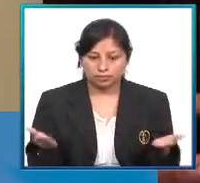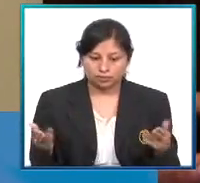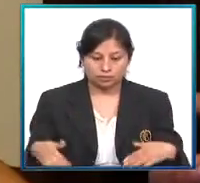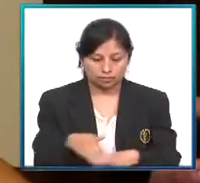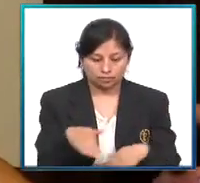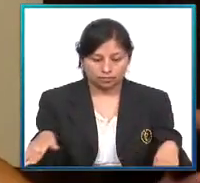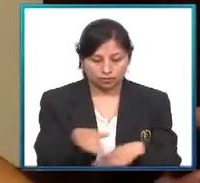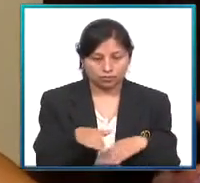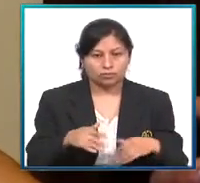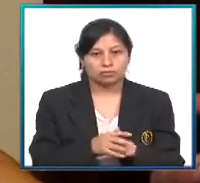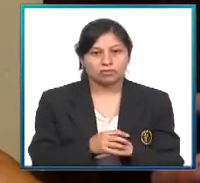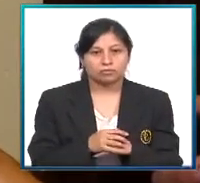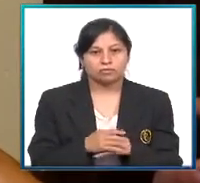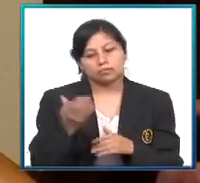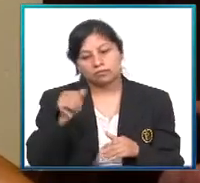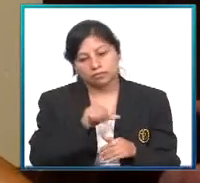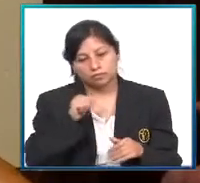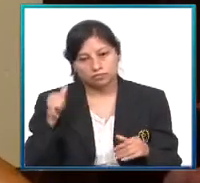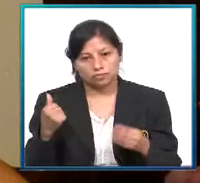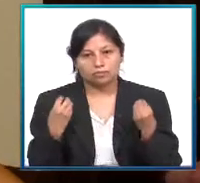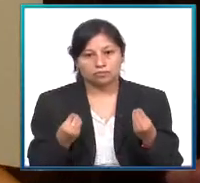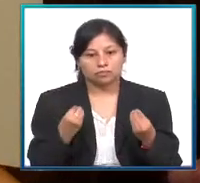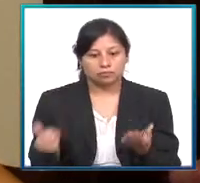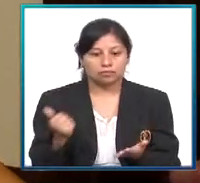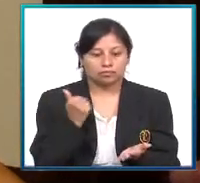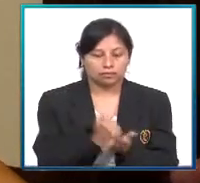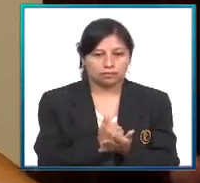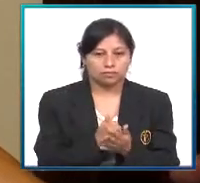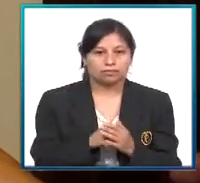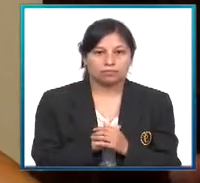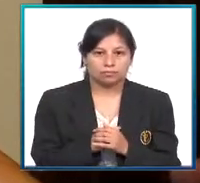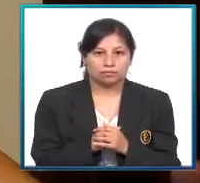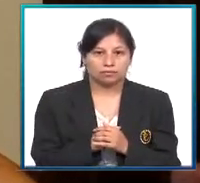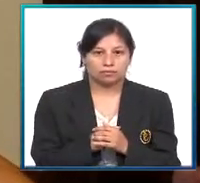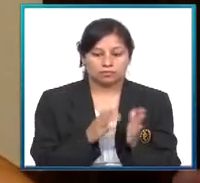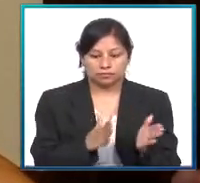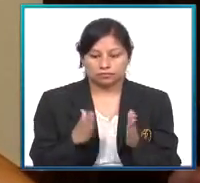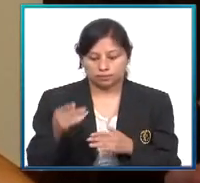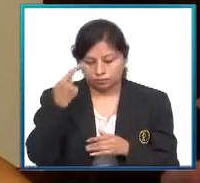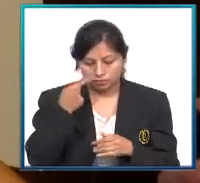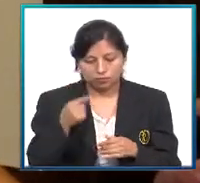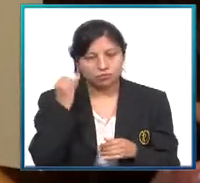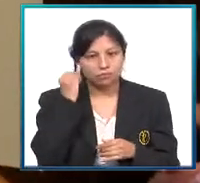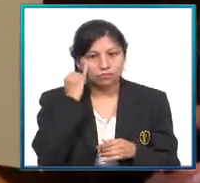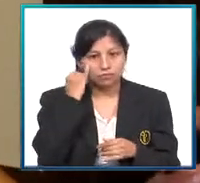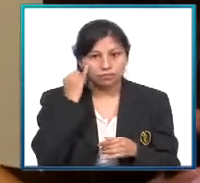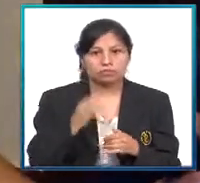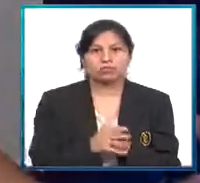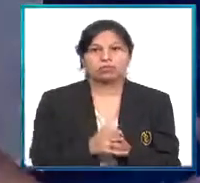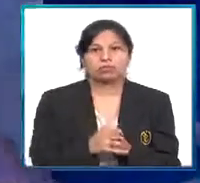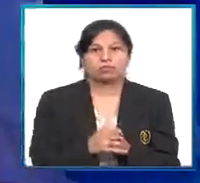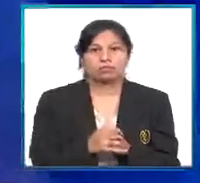vial, dentro de otras tantas que aprobamos en el orden del día para el día miércoles.